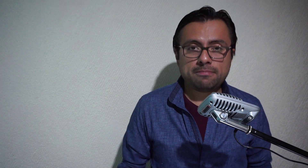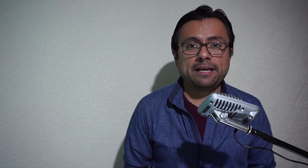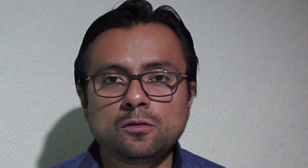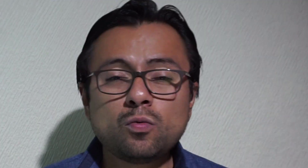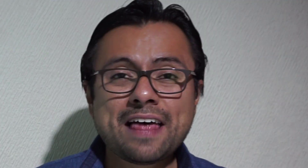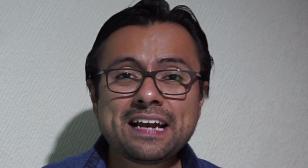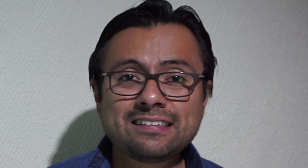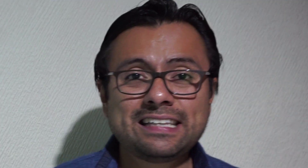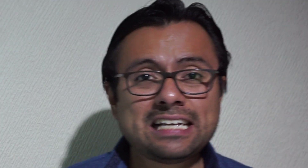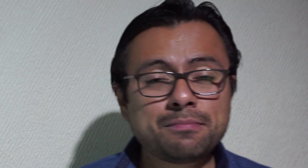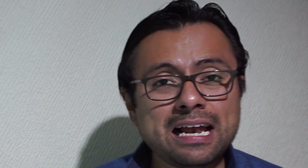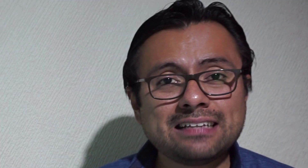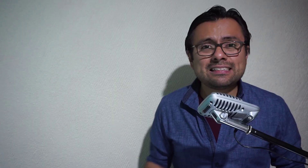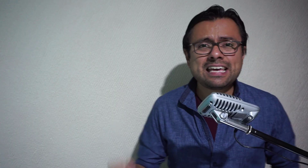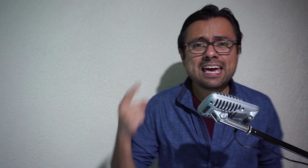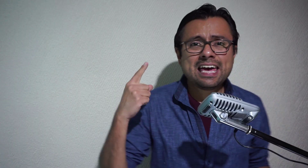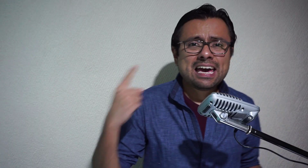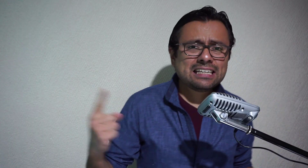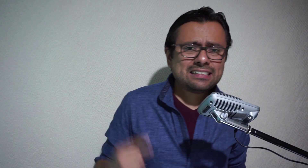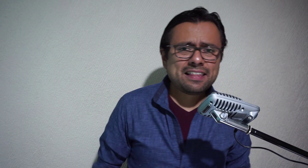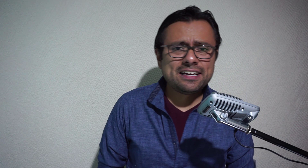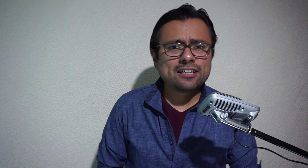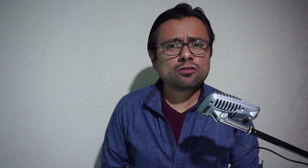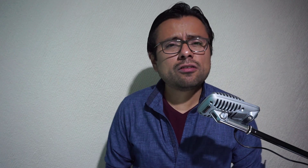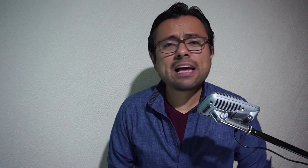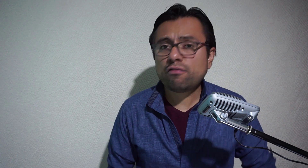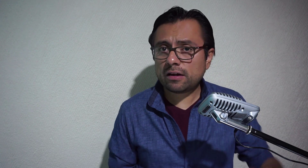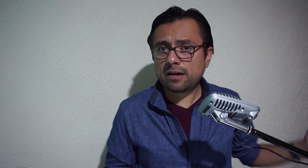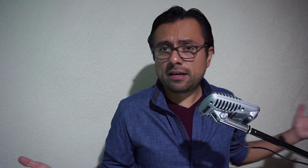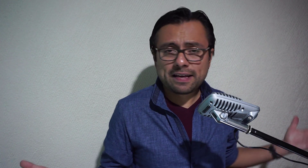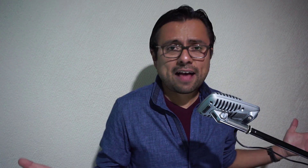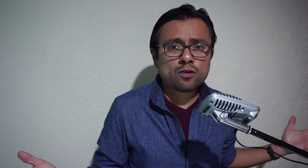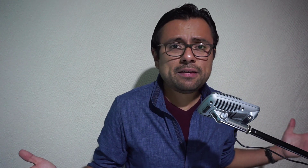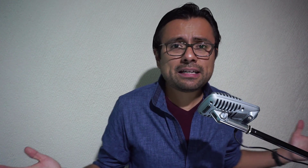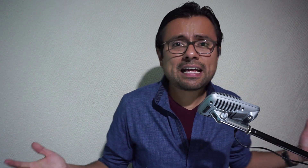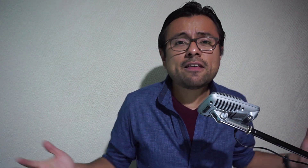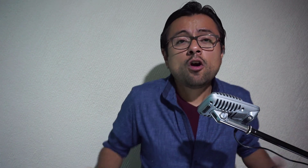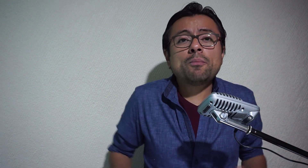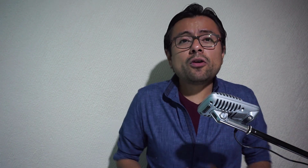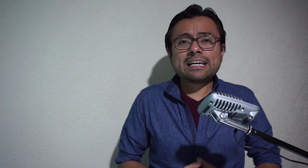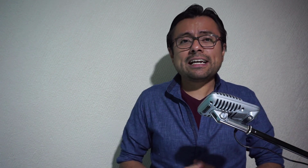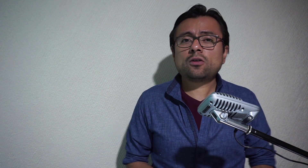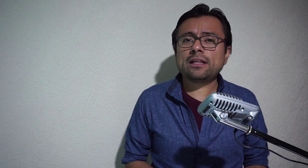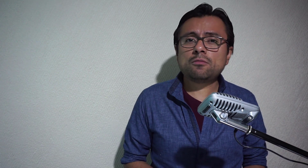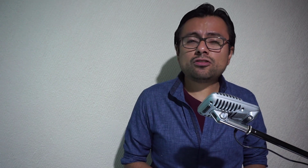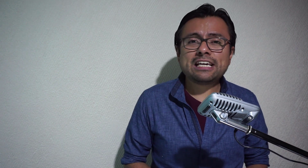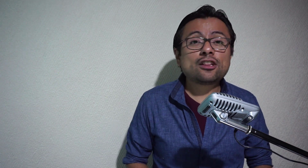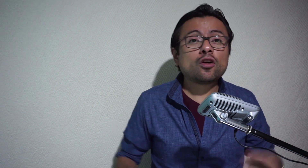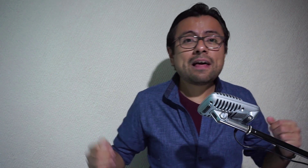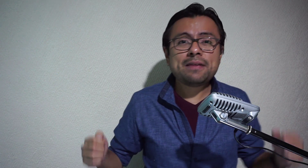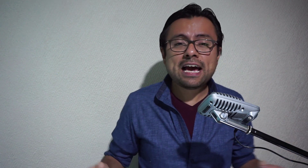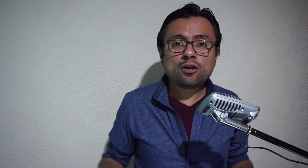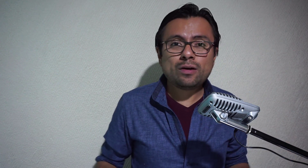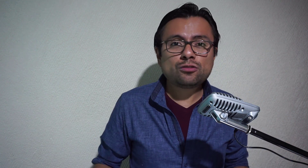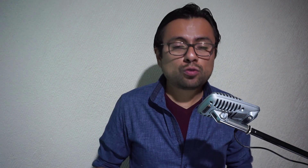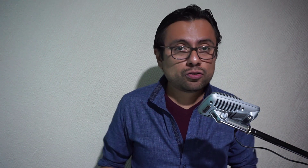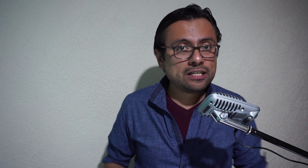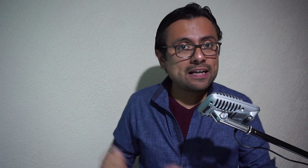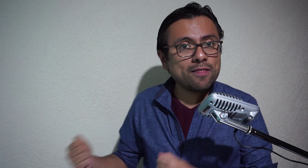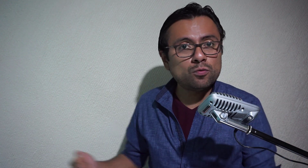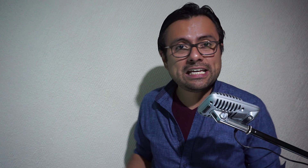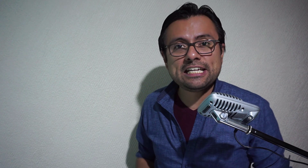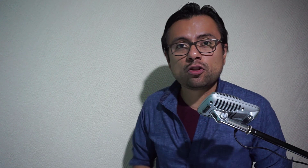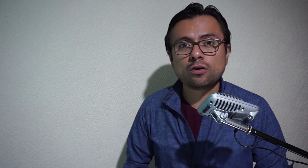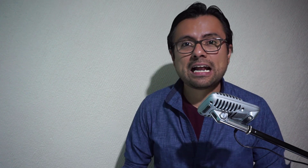combustible una de las tres malas es que este director ya fue dejado en libertad porque recordemos que todavía no es